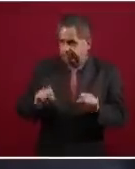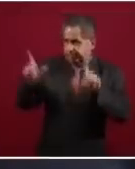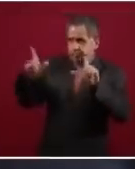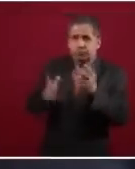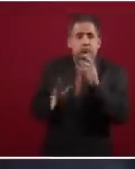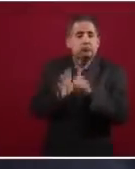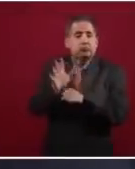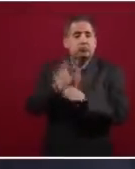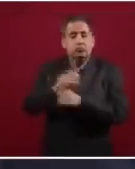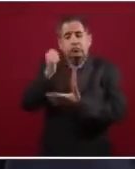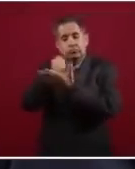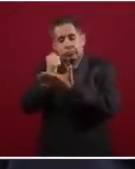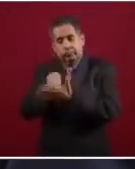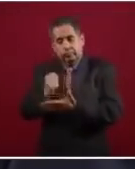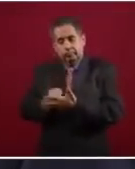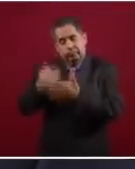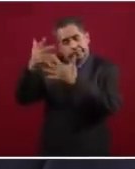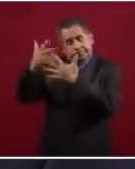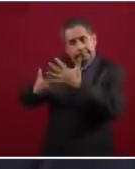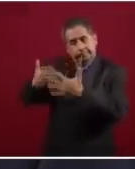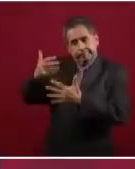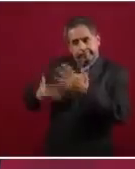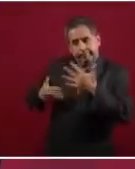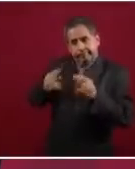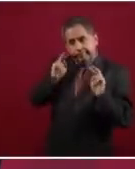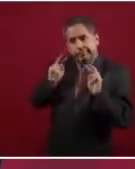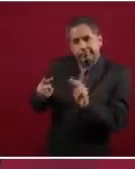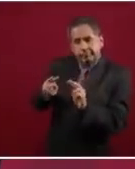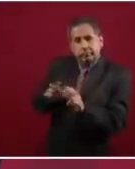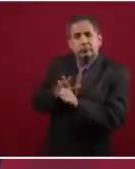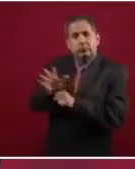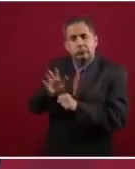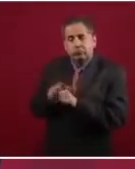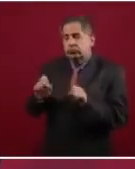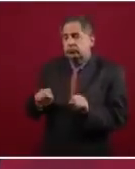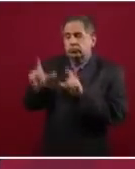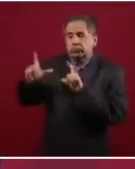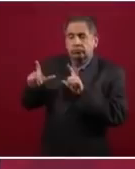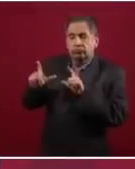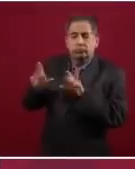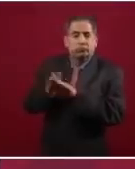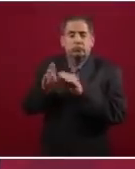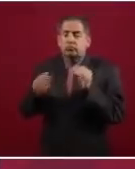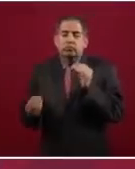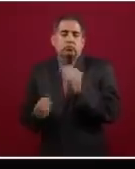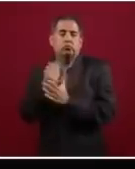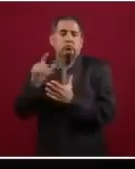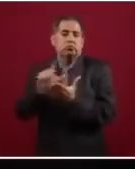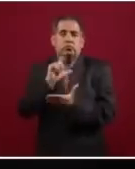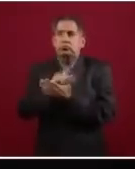aprobado, y conocer cómo está el nuevo marco legal,